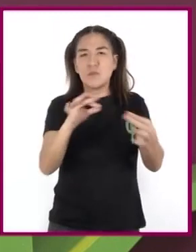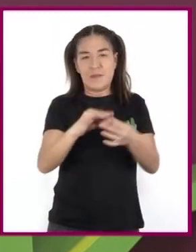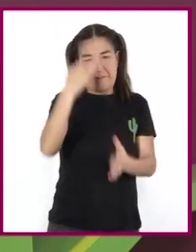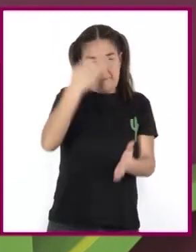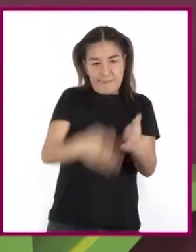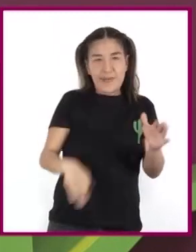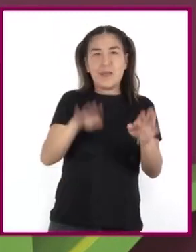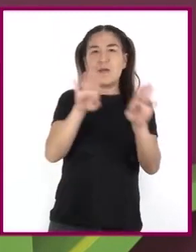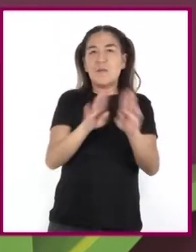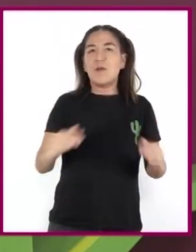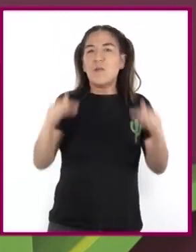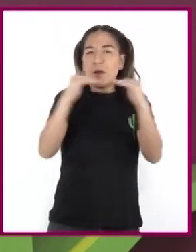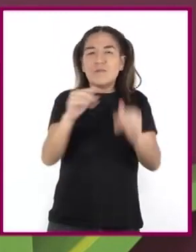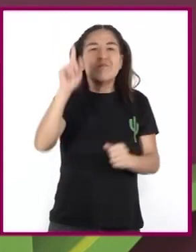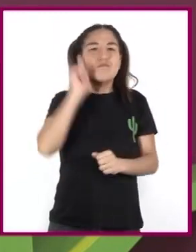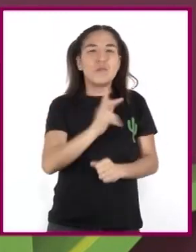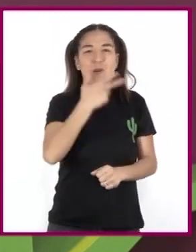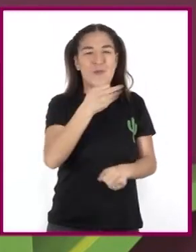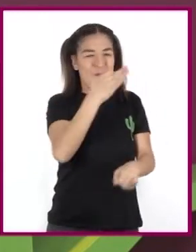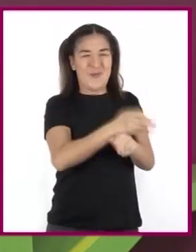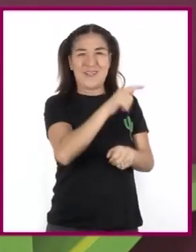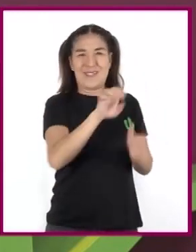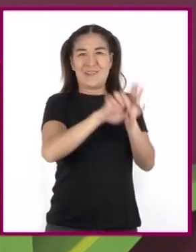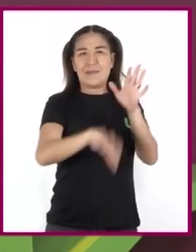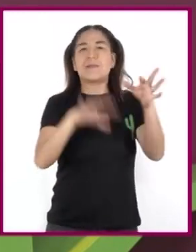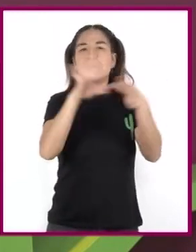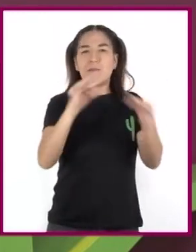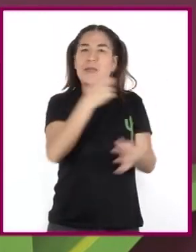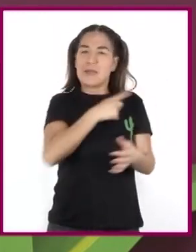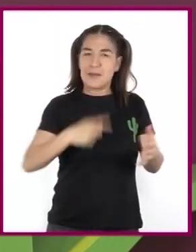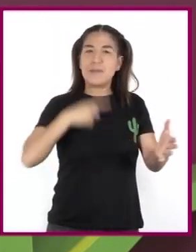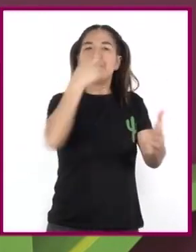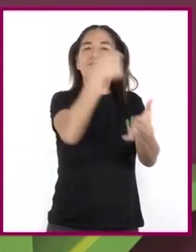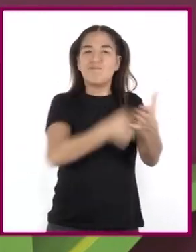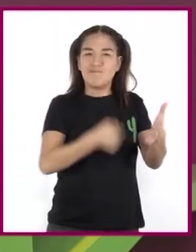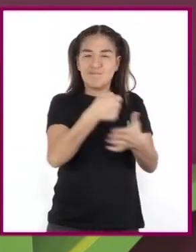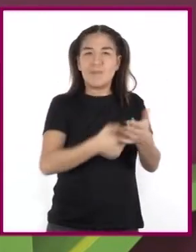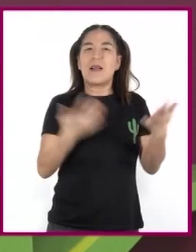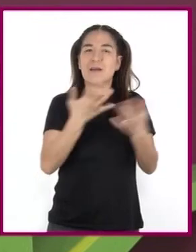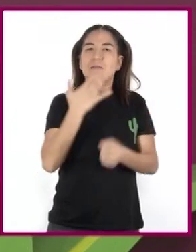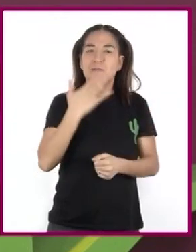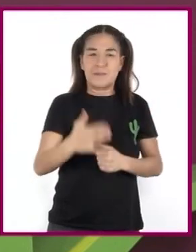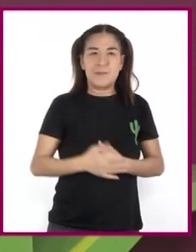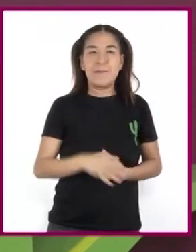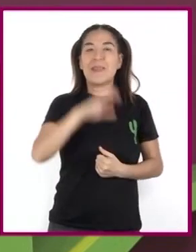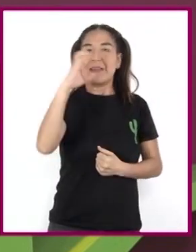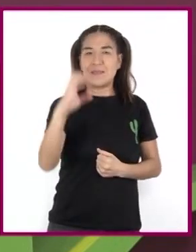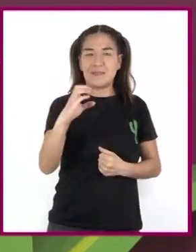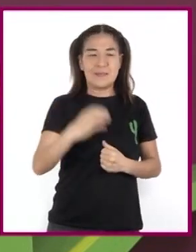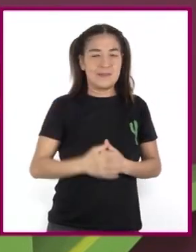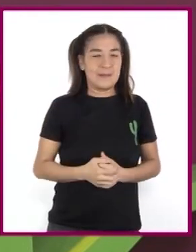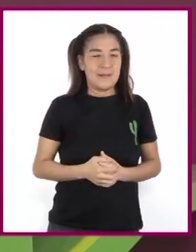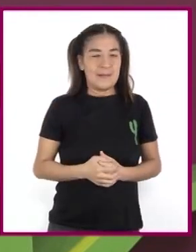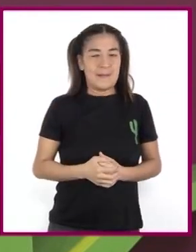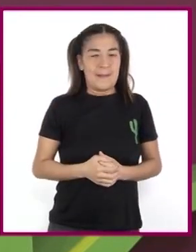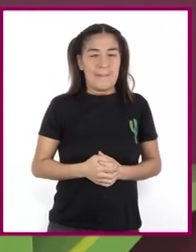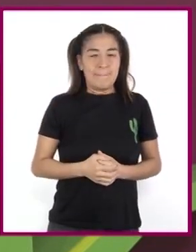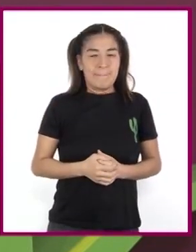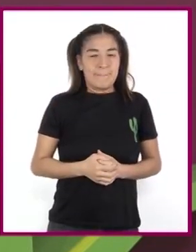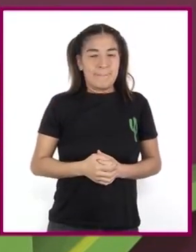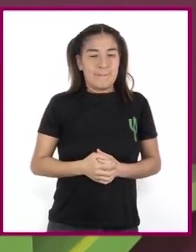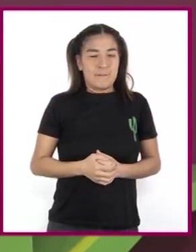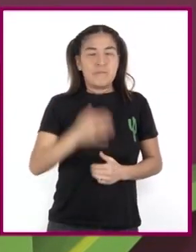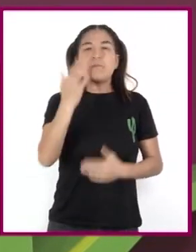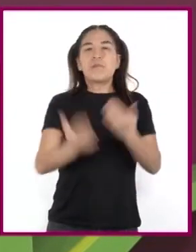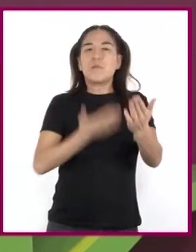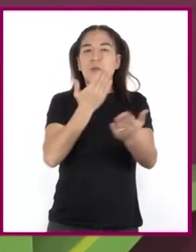de igualdad de género en este caso y exigir su aplicación. Inciso C. Propongan instancias a las